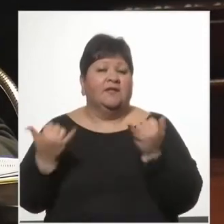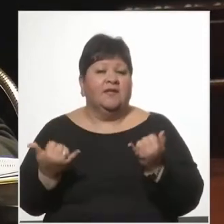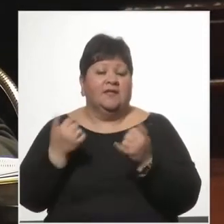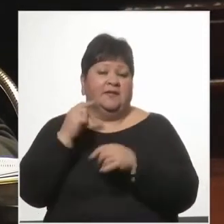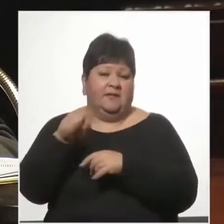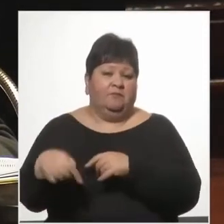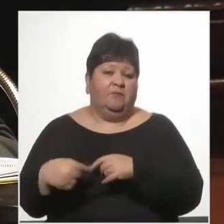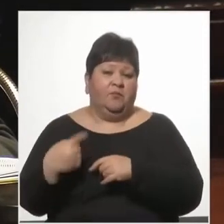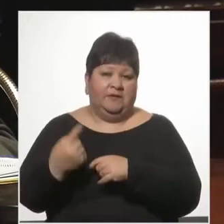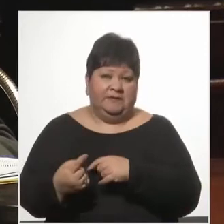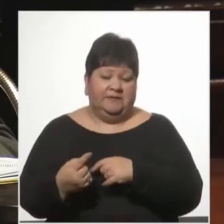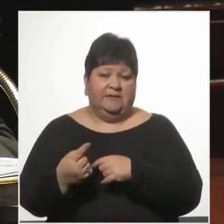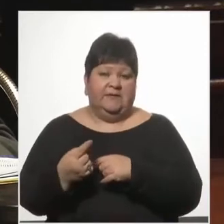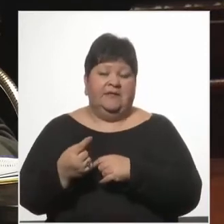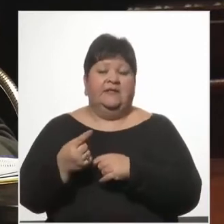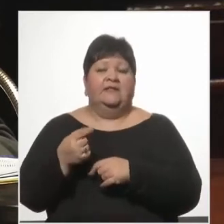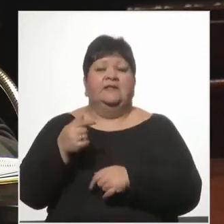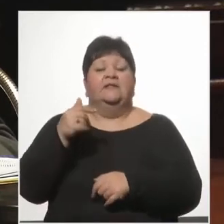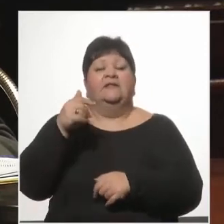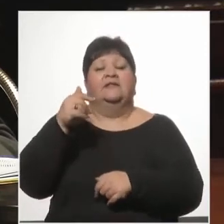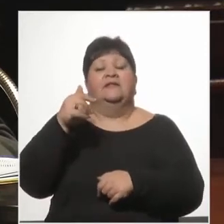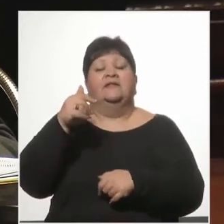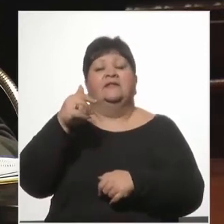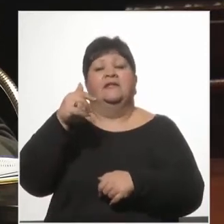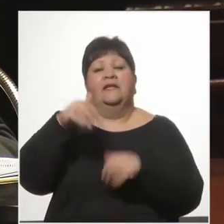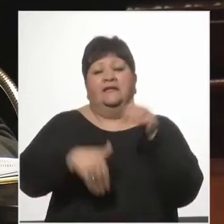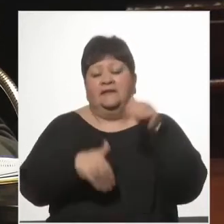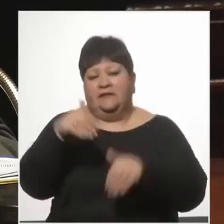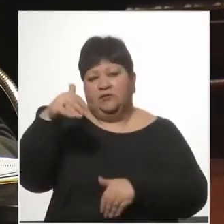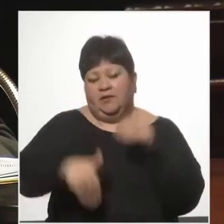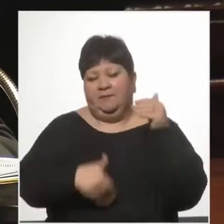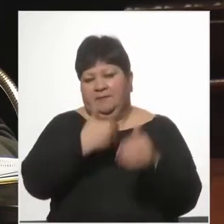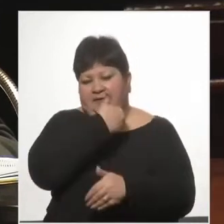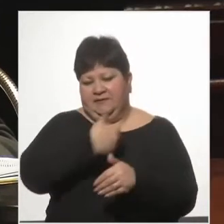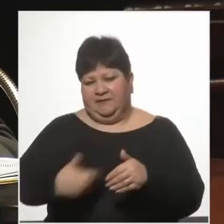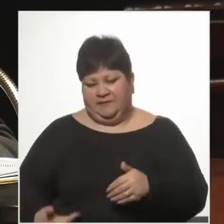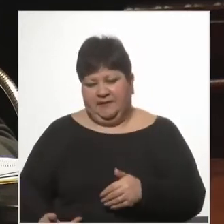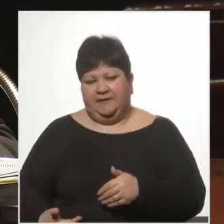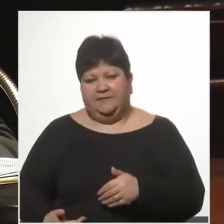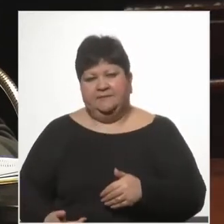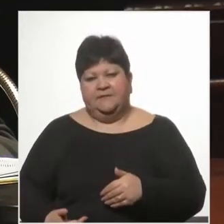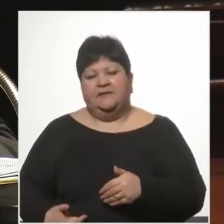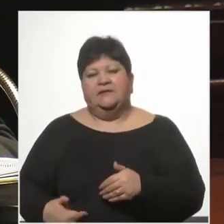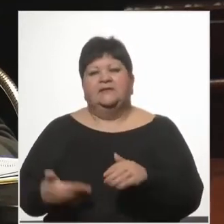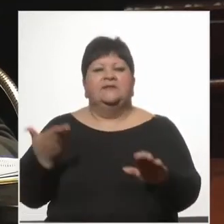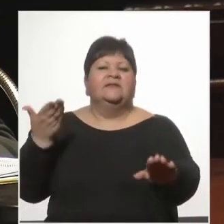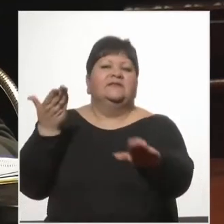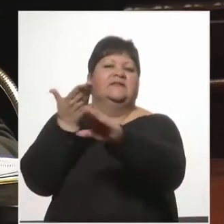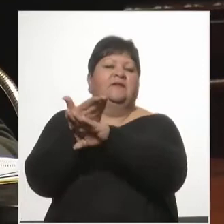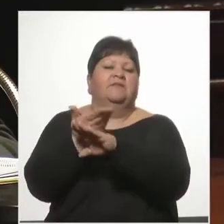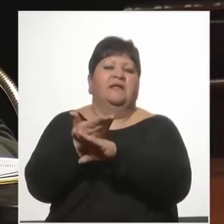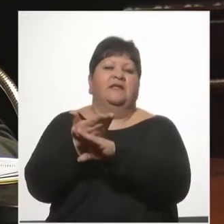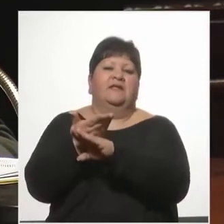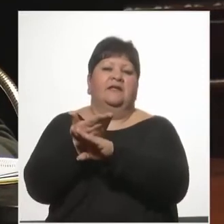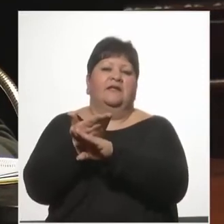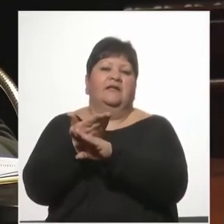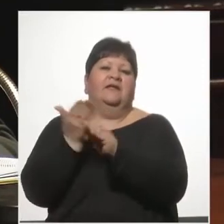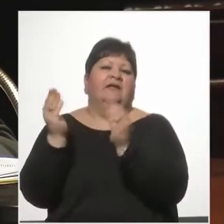semanas antes de las elecciones presidenciales, se solicita el desafuero del senador electo Guido Manini Ríos.